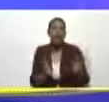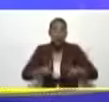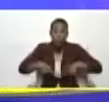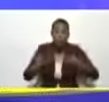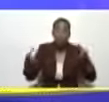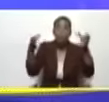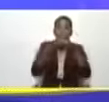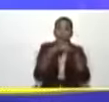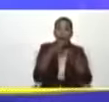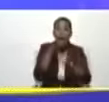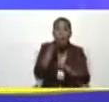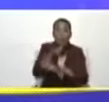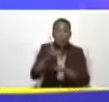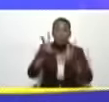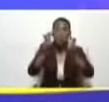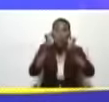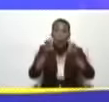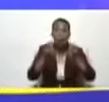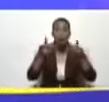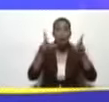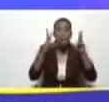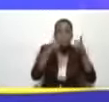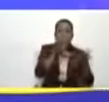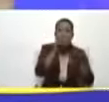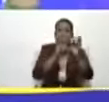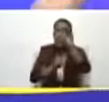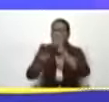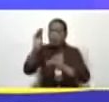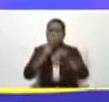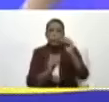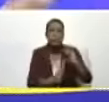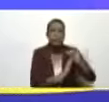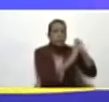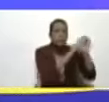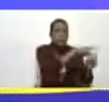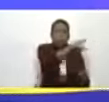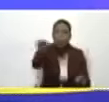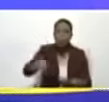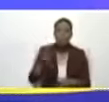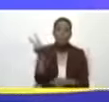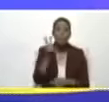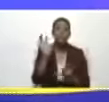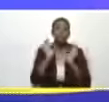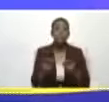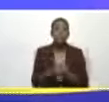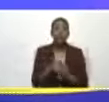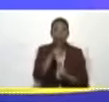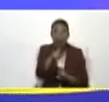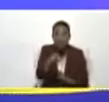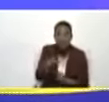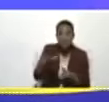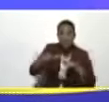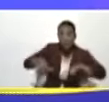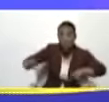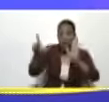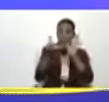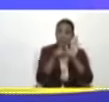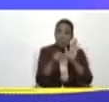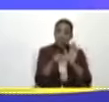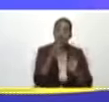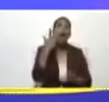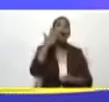irnos a los nuevos y captar a Nuevo liderazgo de todo el territorio nacional y es allí donde nosotros